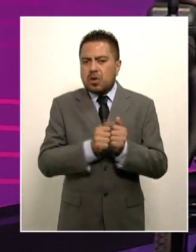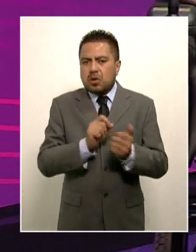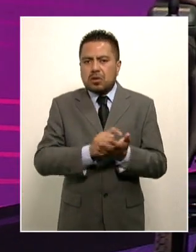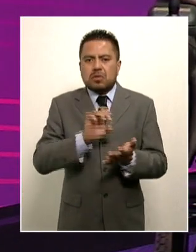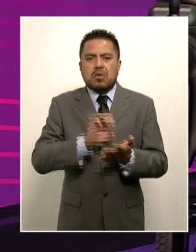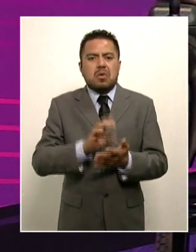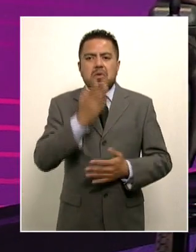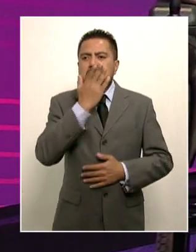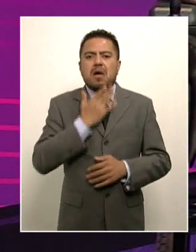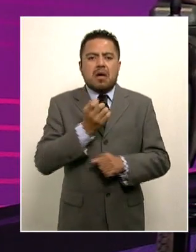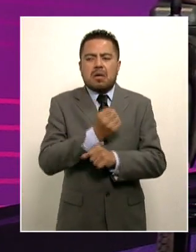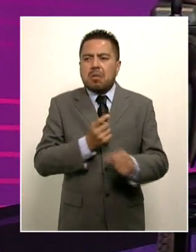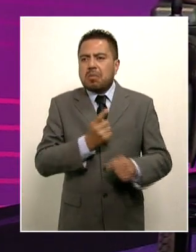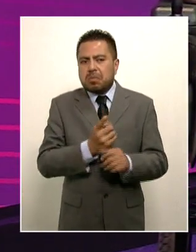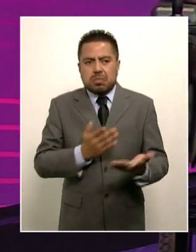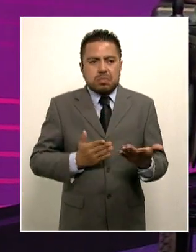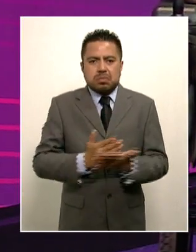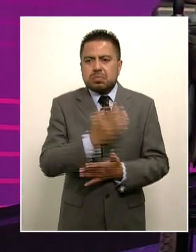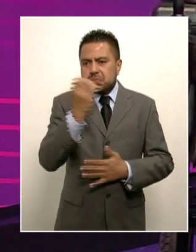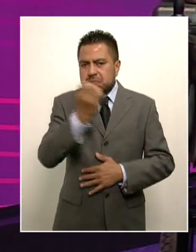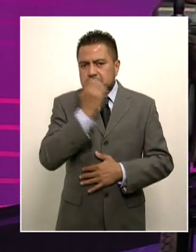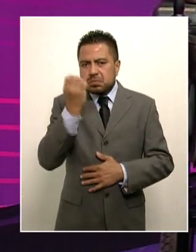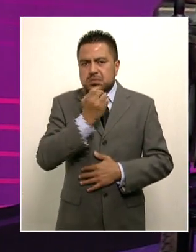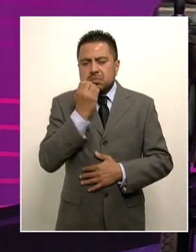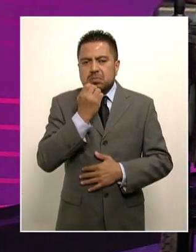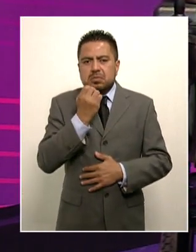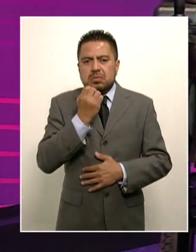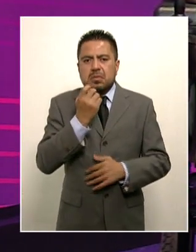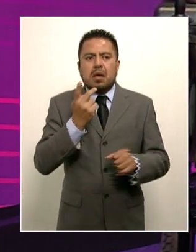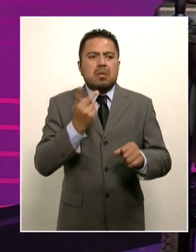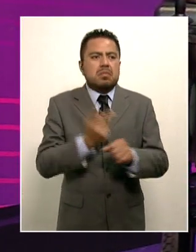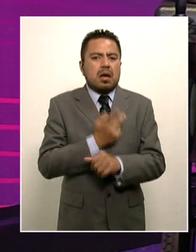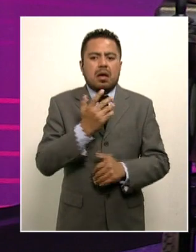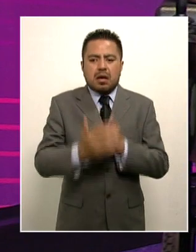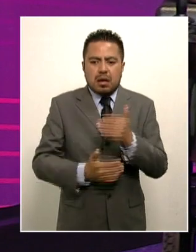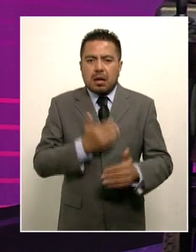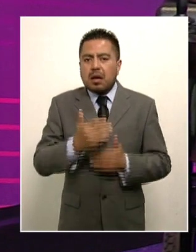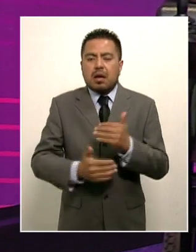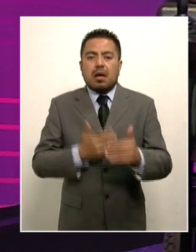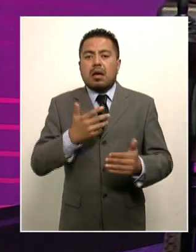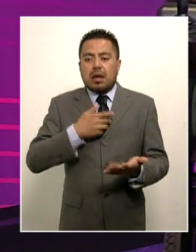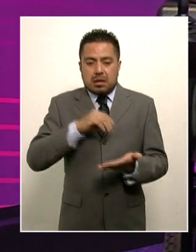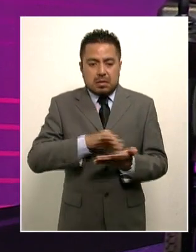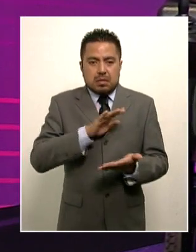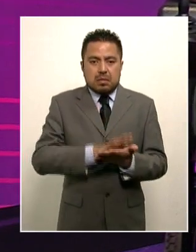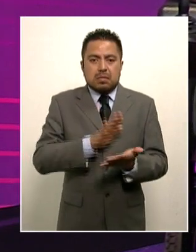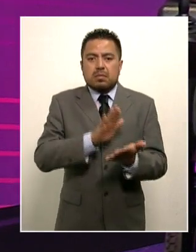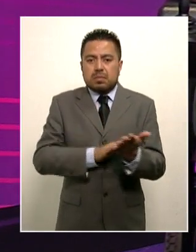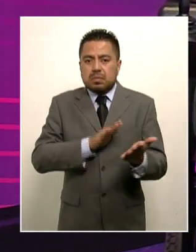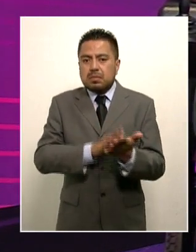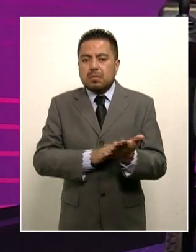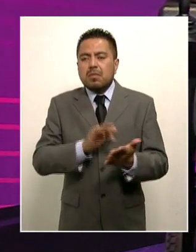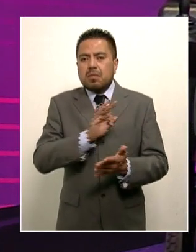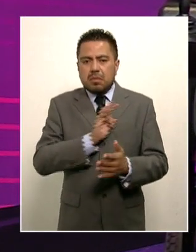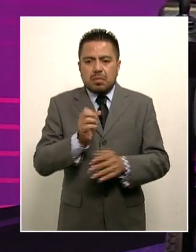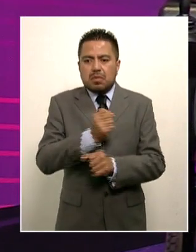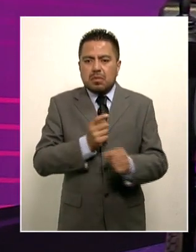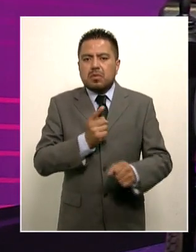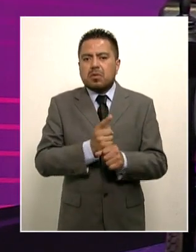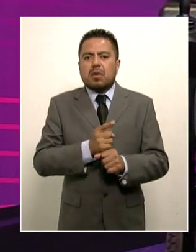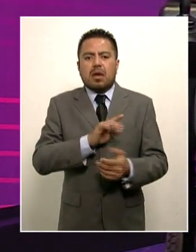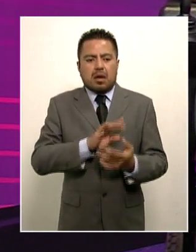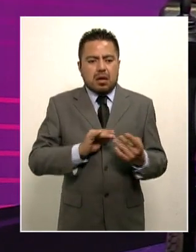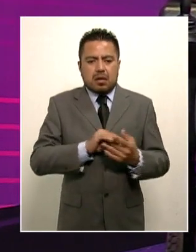tienen la posibilidad de ir a la escuela, a pesar de pues, los avances que existen en el papel respecto de la posibilidad de contar